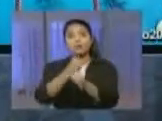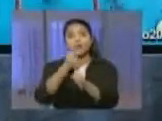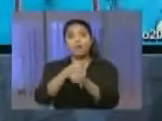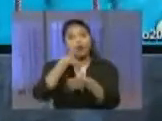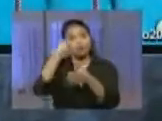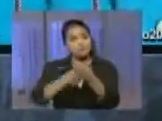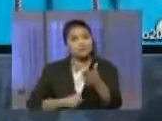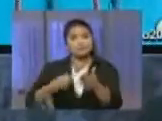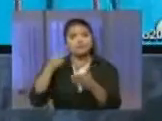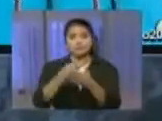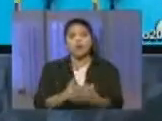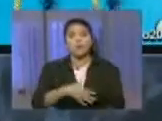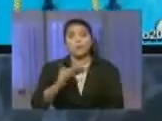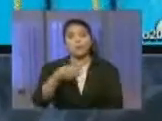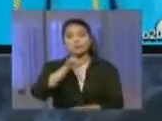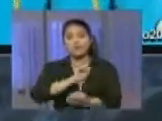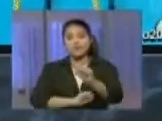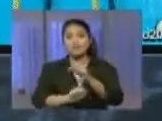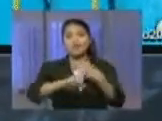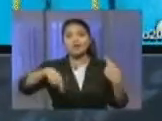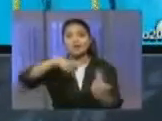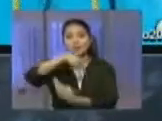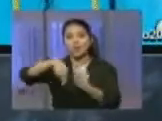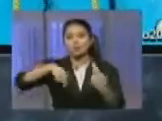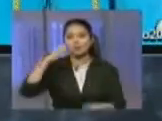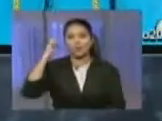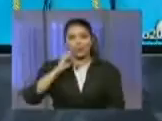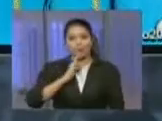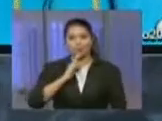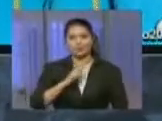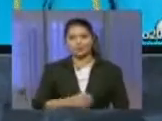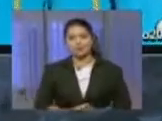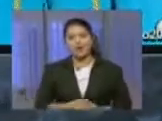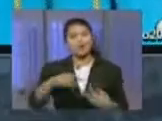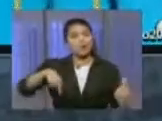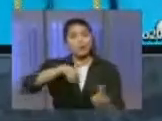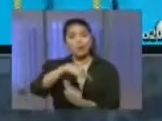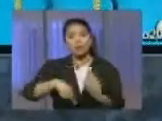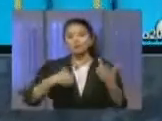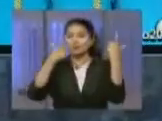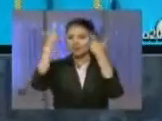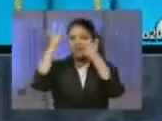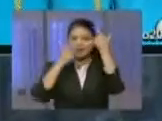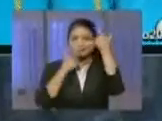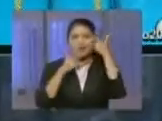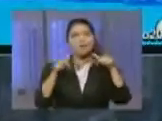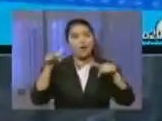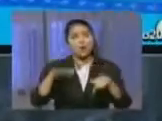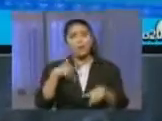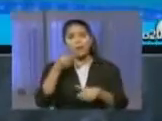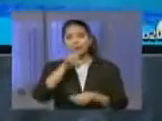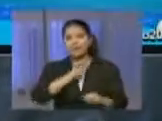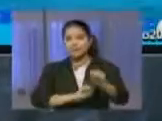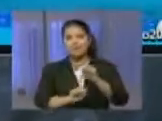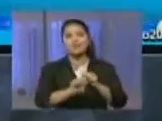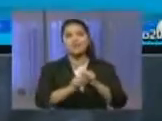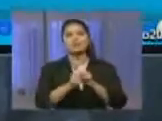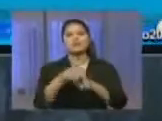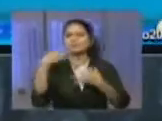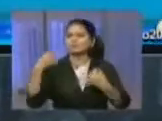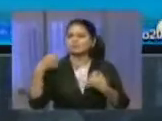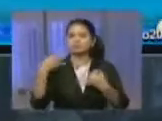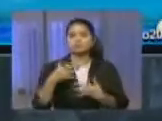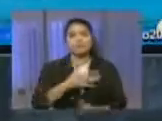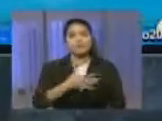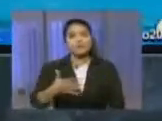tierra para defender la revolución la revolución de Chávez y defender Y cerrar filas a